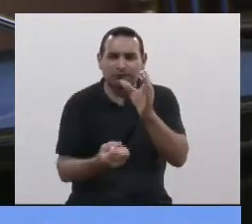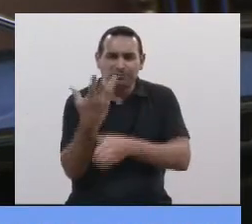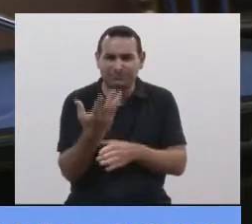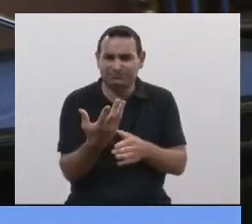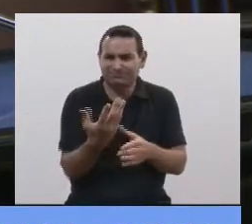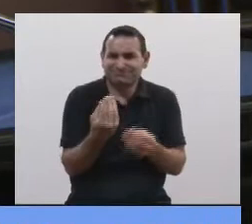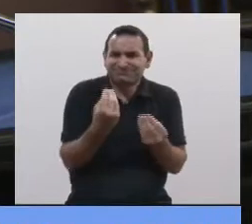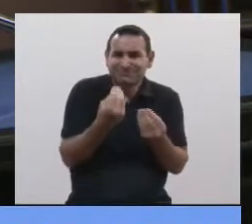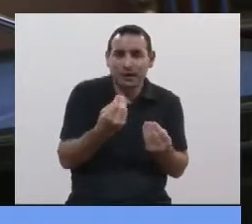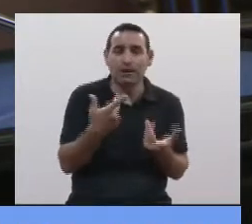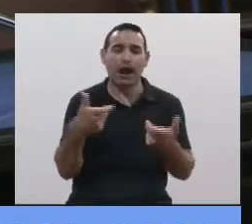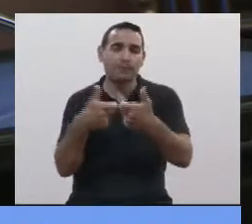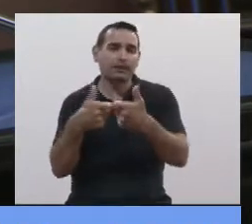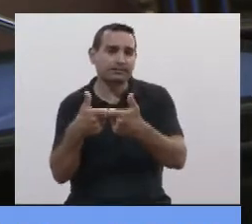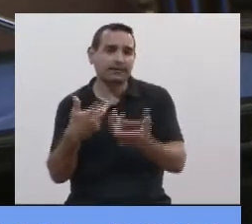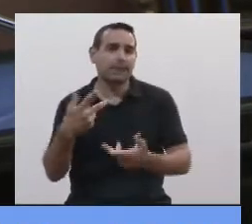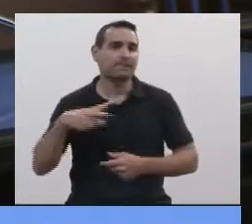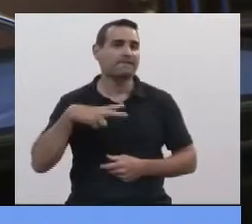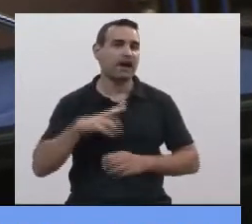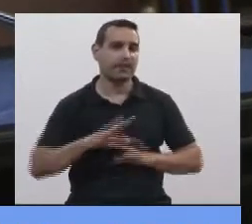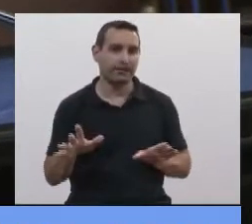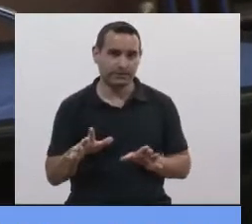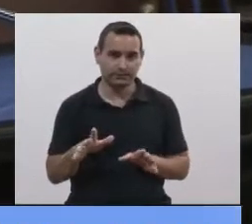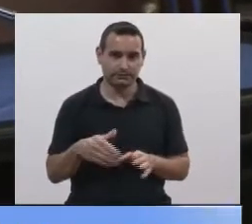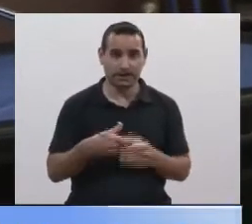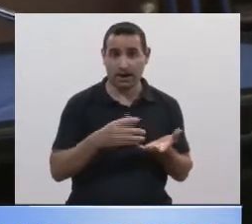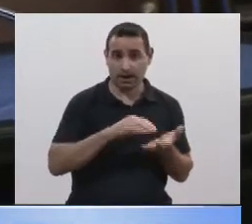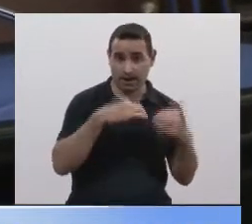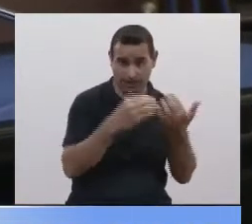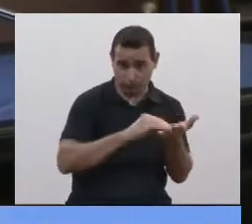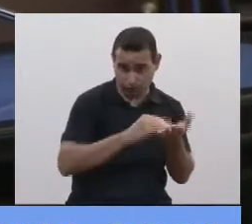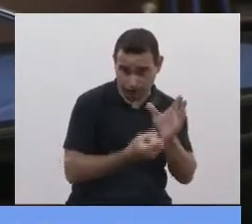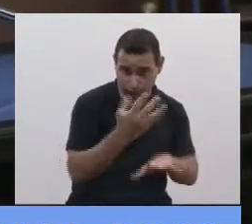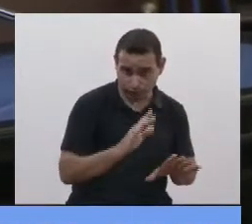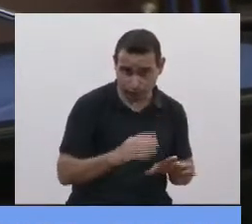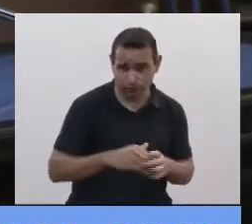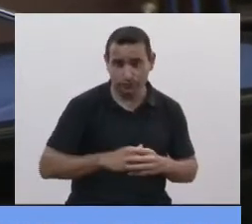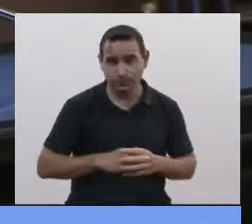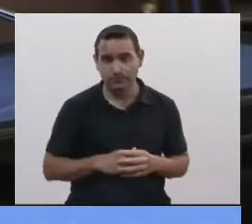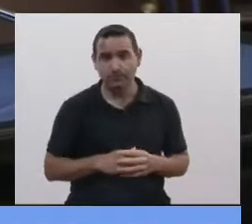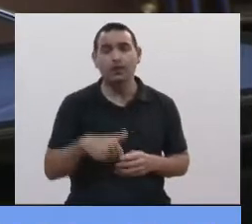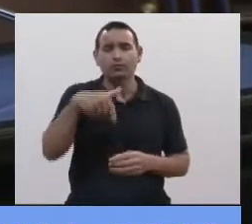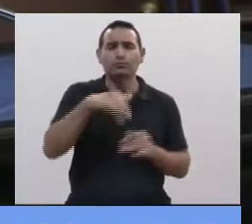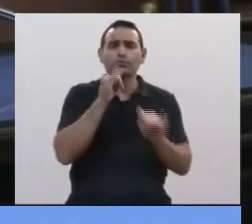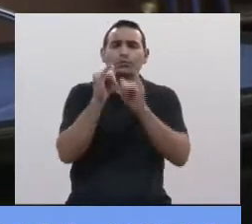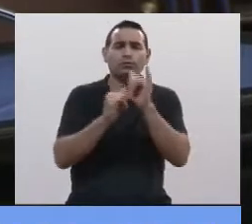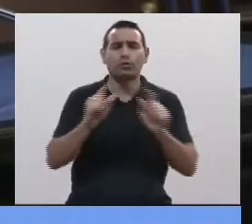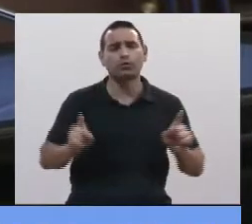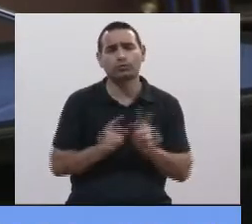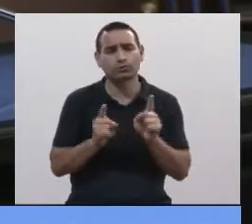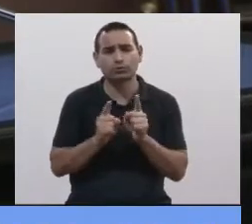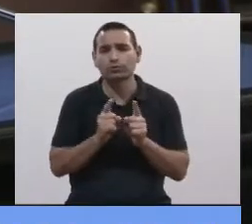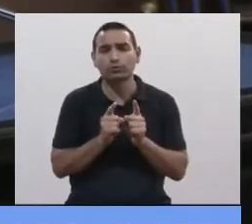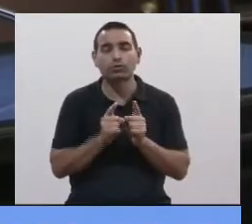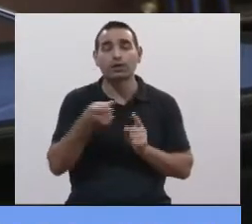beneficios para particulares que ha creado la Cámara de Diputados. Voy a hablar brevemente